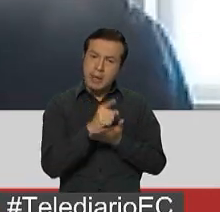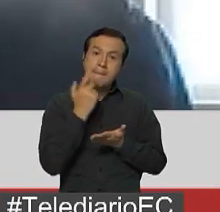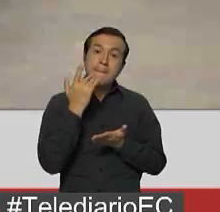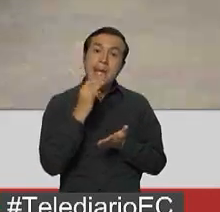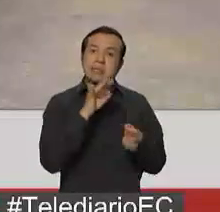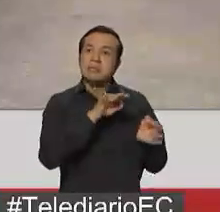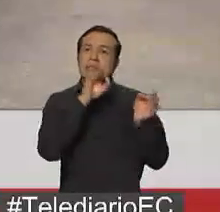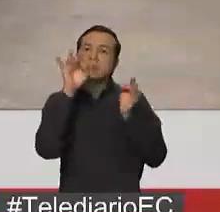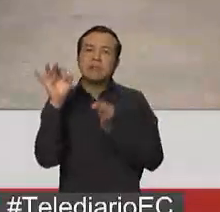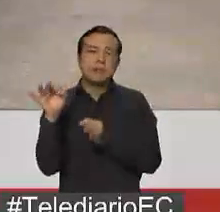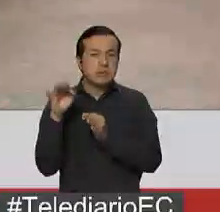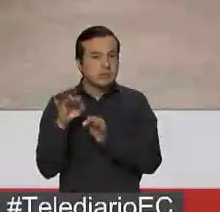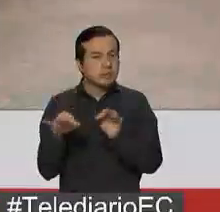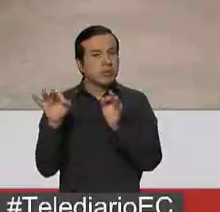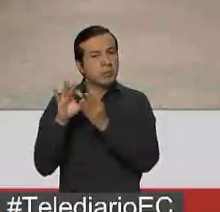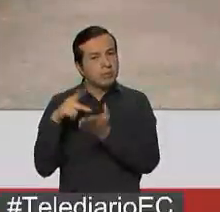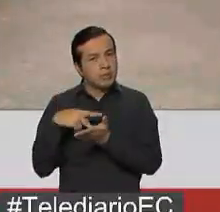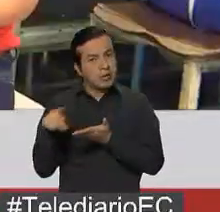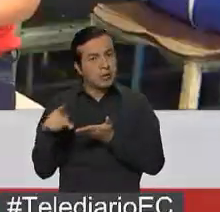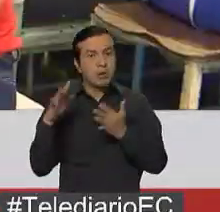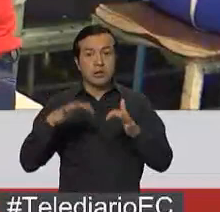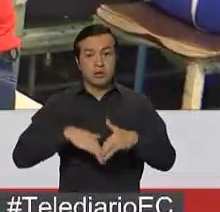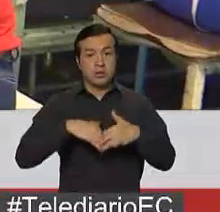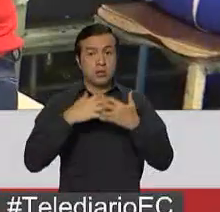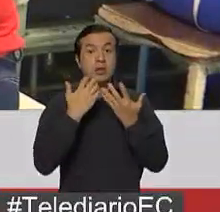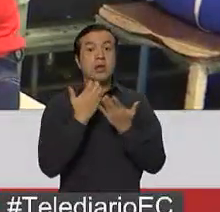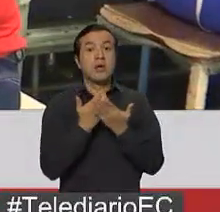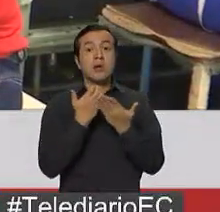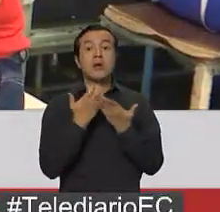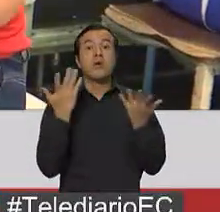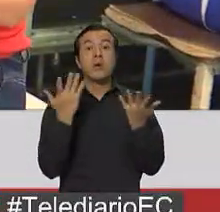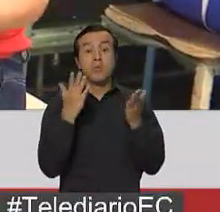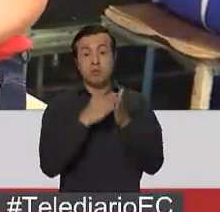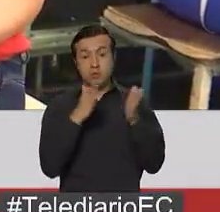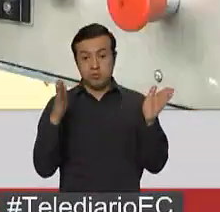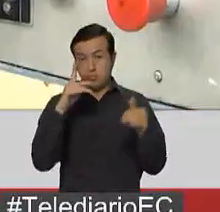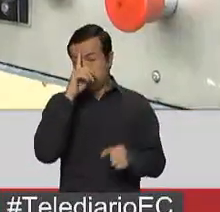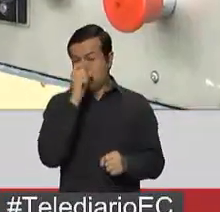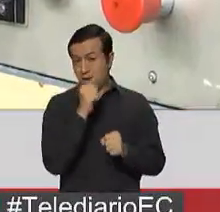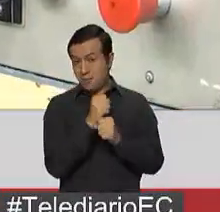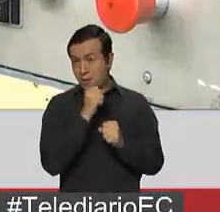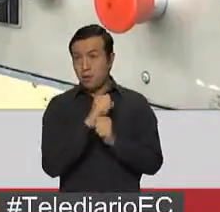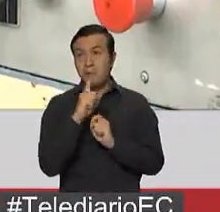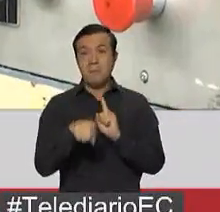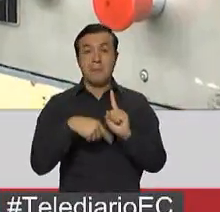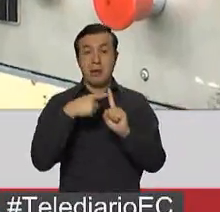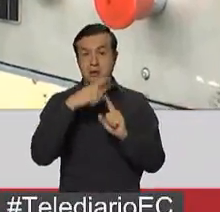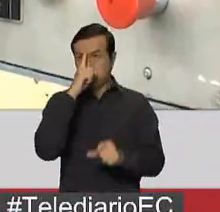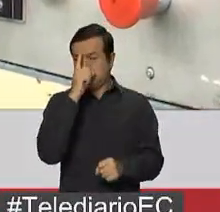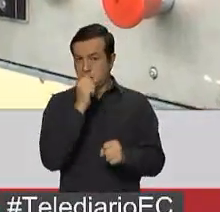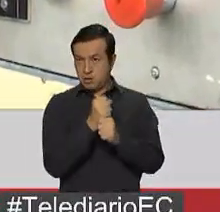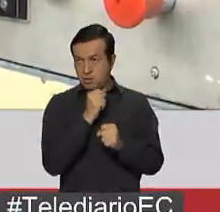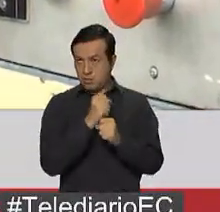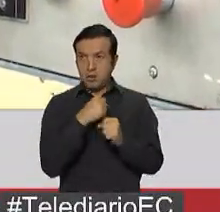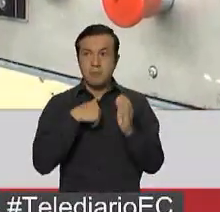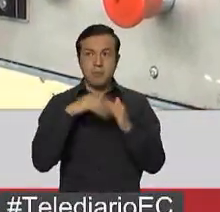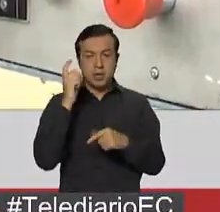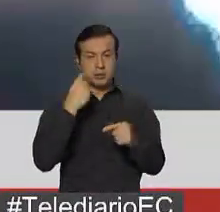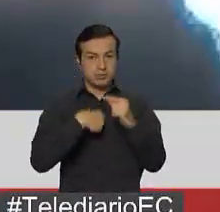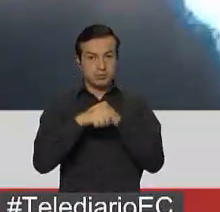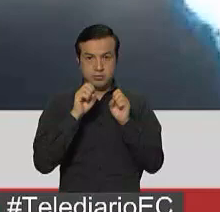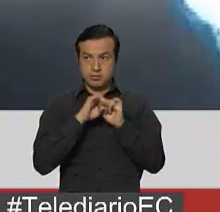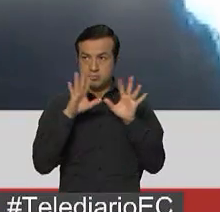piensa que para la recuperación económica es necesario extender la jornada laboral con el fin de facilitar el comercio y aumentar la liquidez